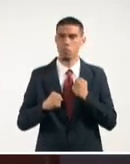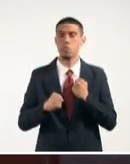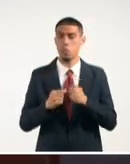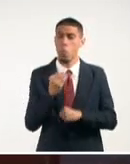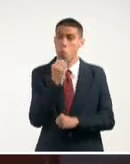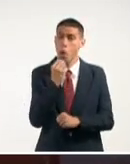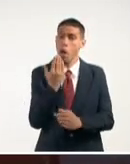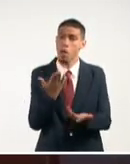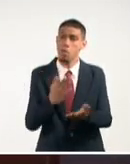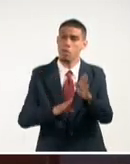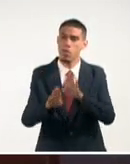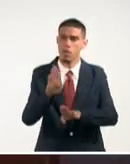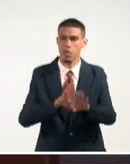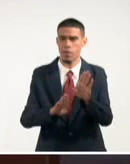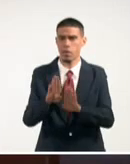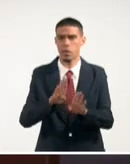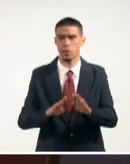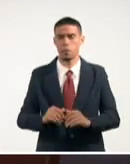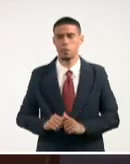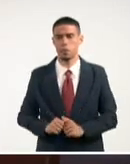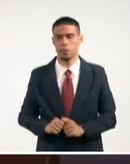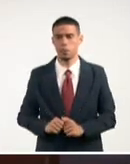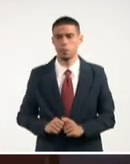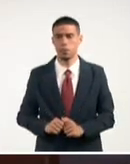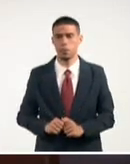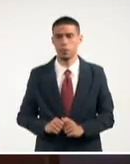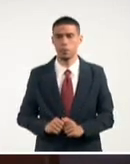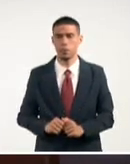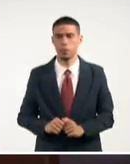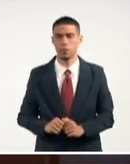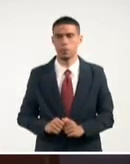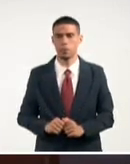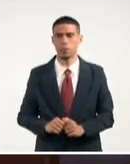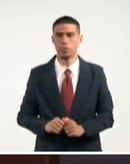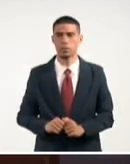y lo son mucho más en el presente.